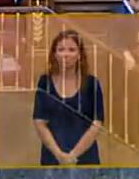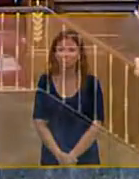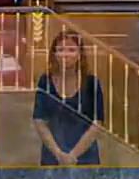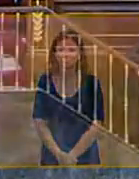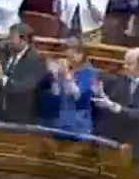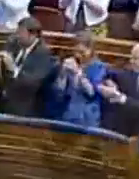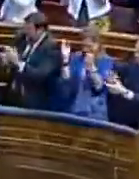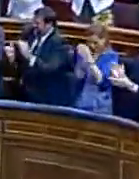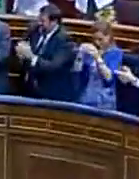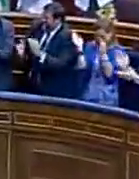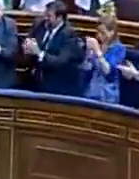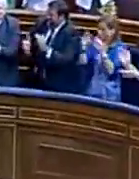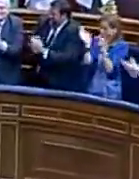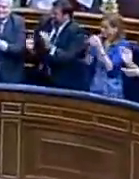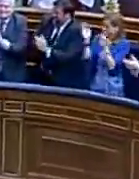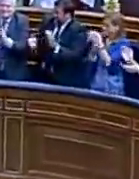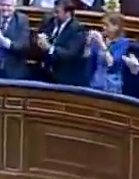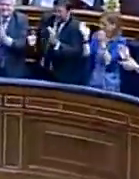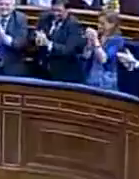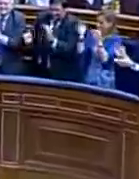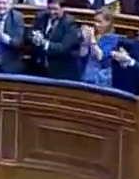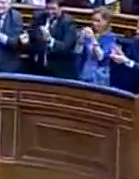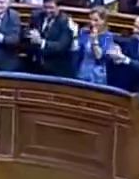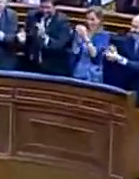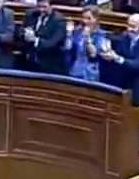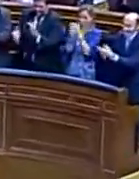el señor Trujillo.